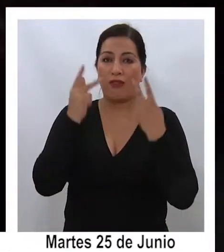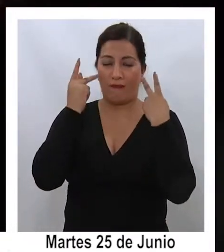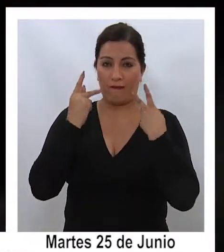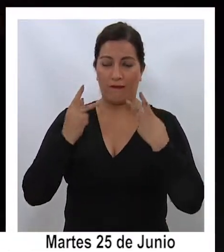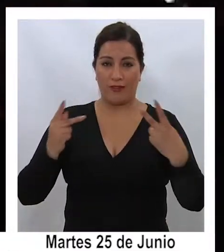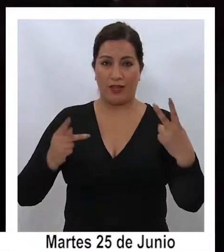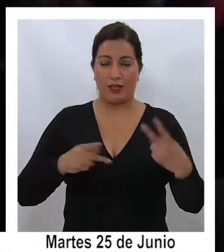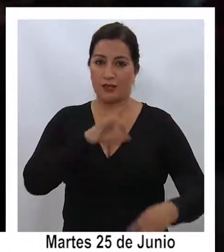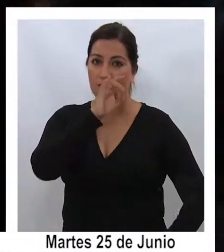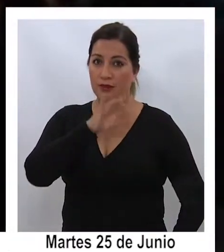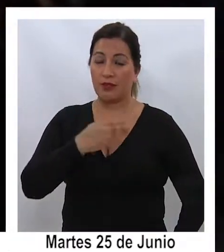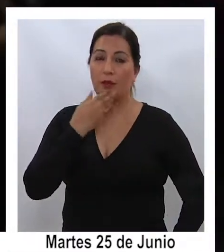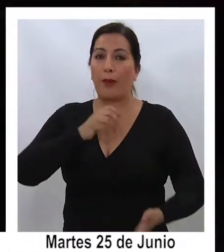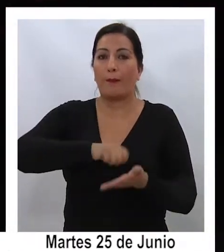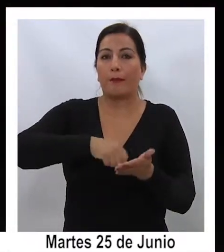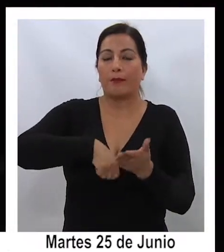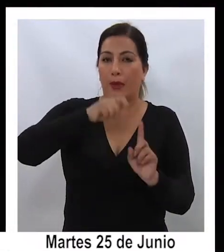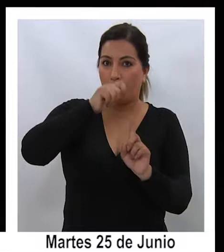y firma mensual.